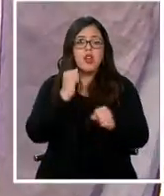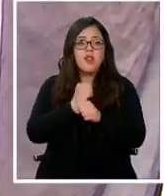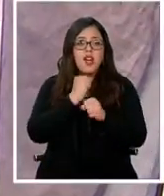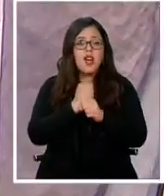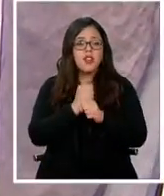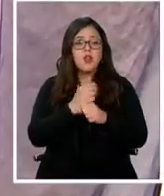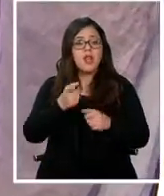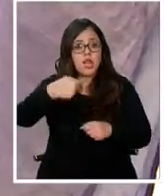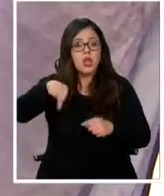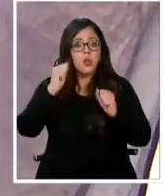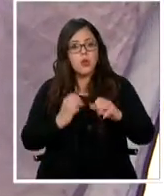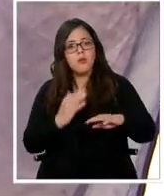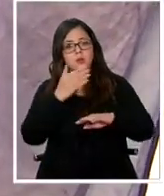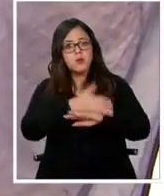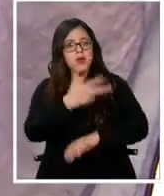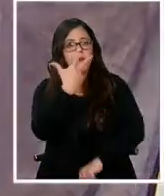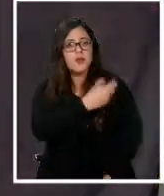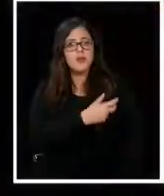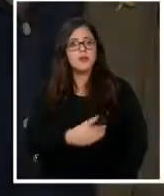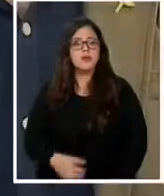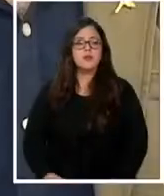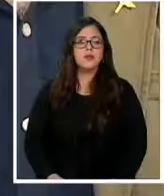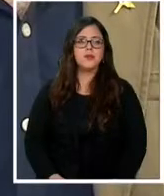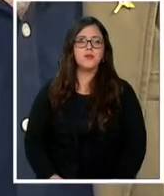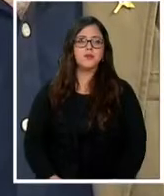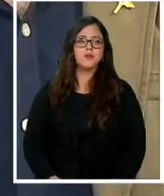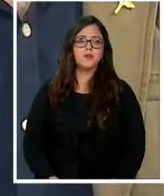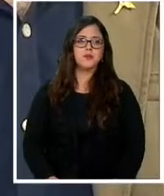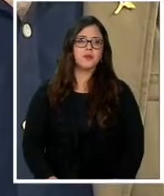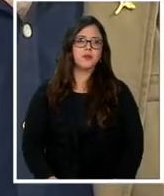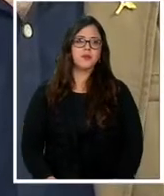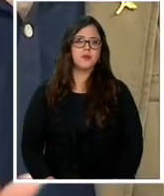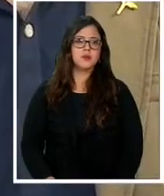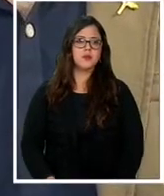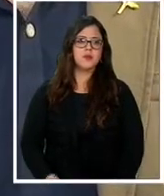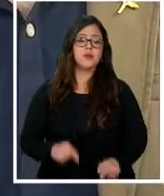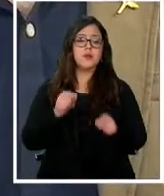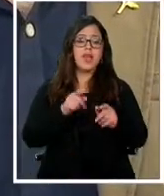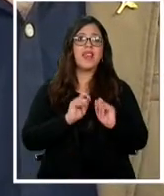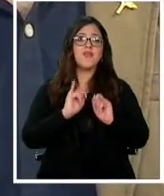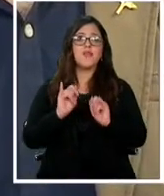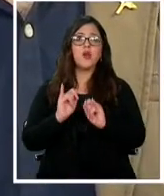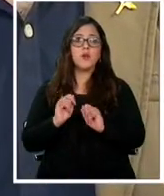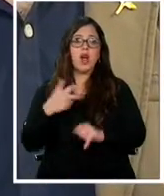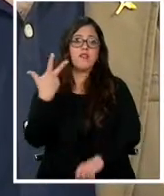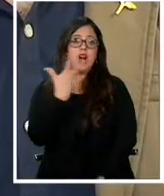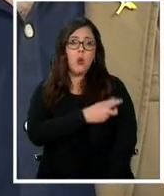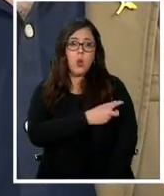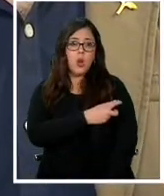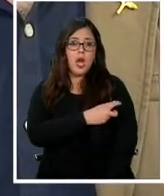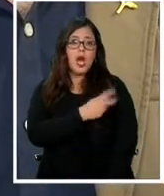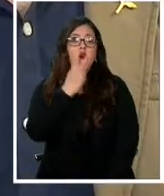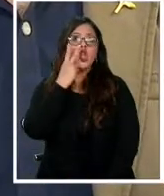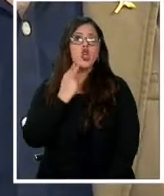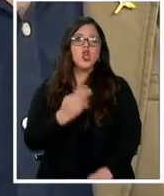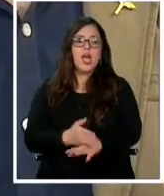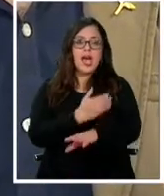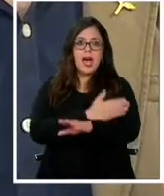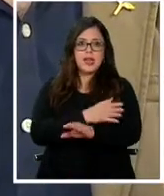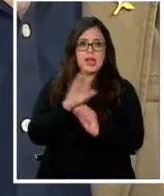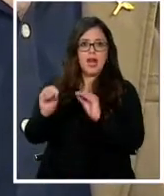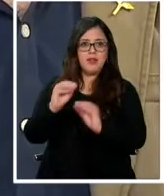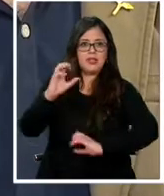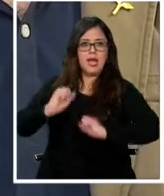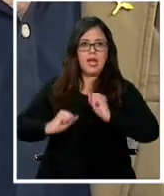trabajadores para que puedan acudir a vacunarse. Debe informar que va a realizar su vacunación con 2 días de